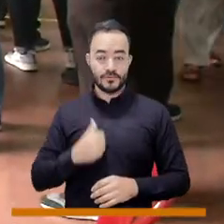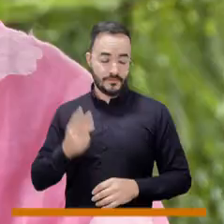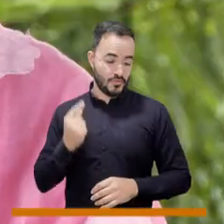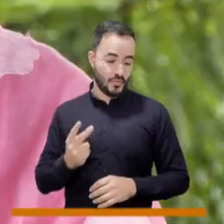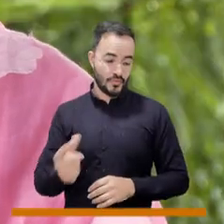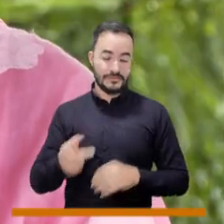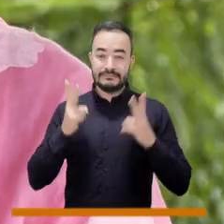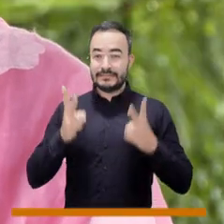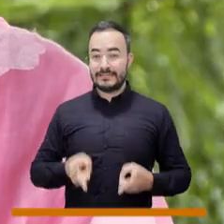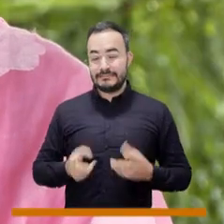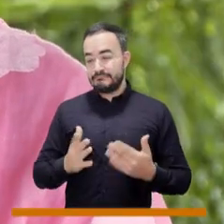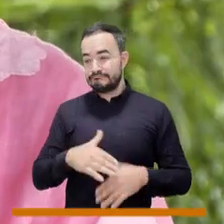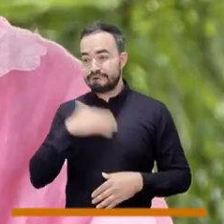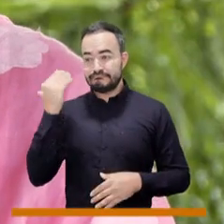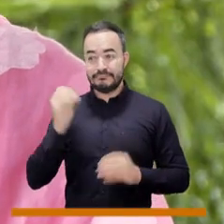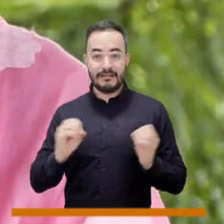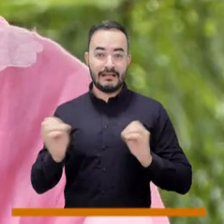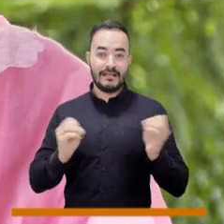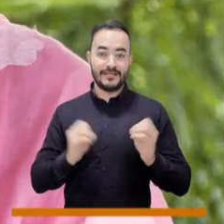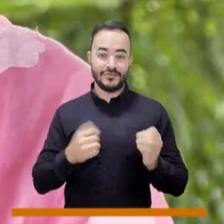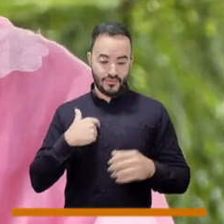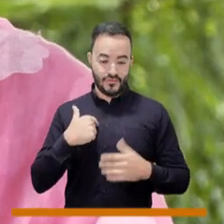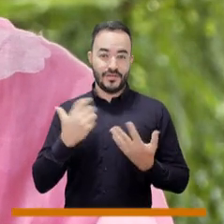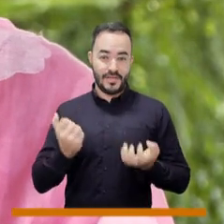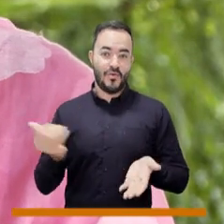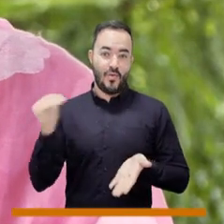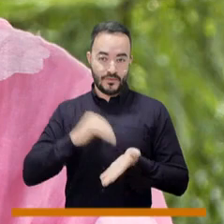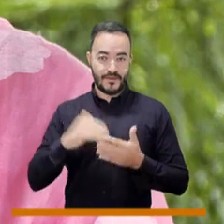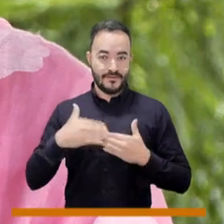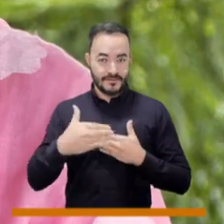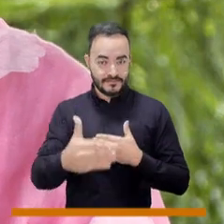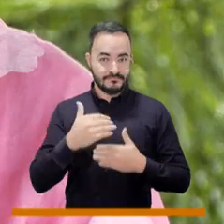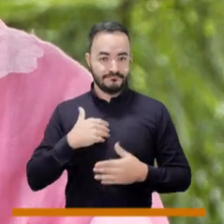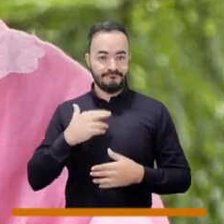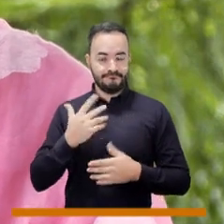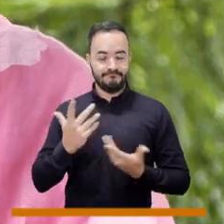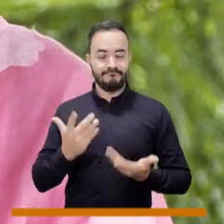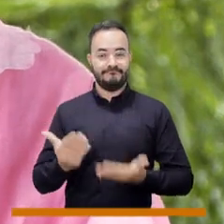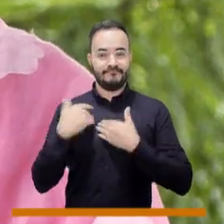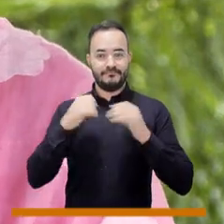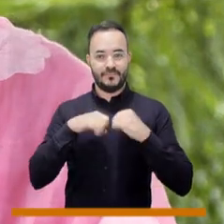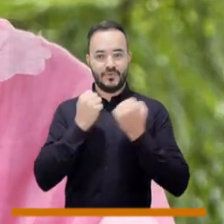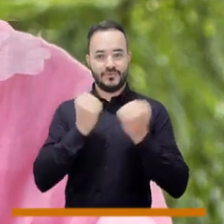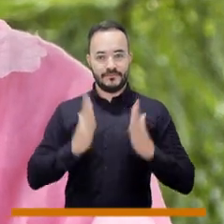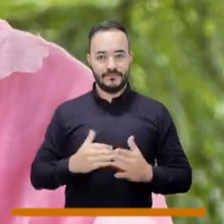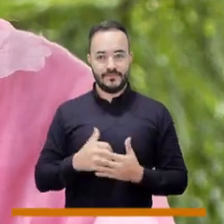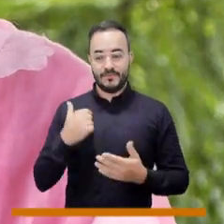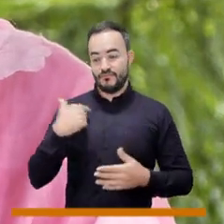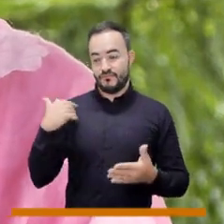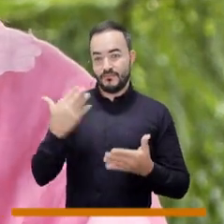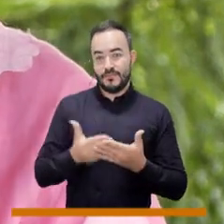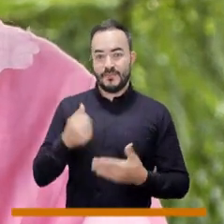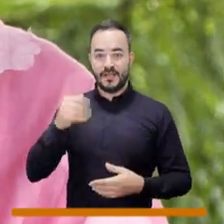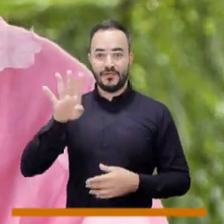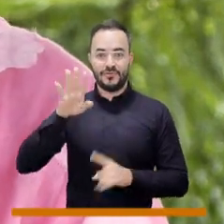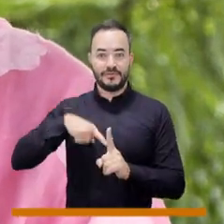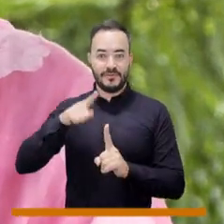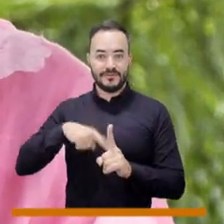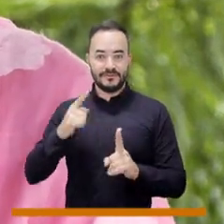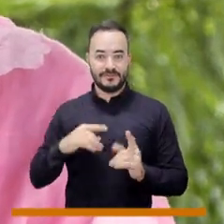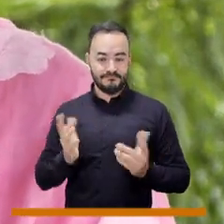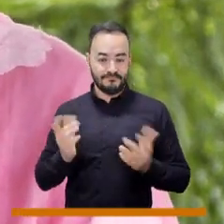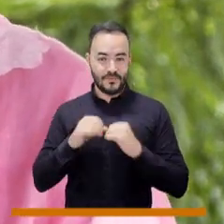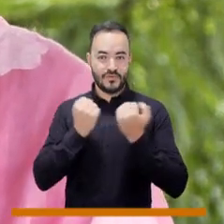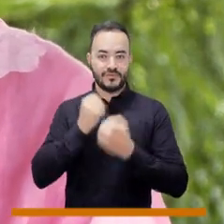sin descansar porque yo quiero ser reelegida, pues llevo 14 meses en el Consejo y quiero tener la